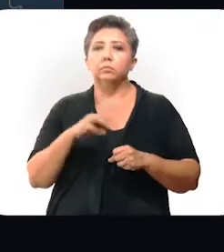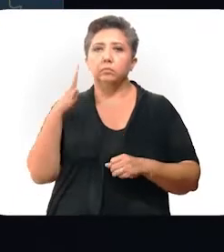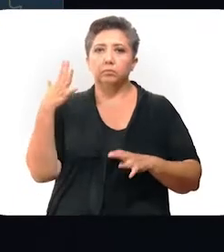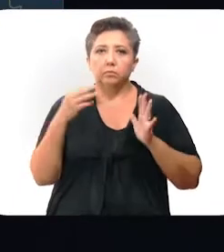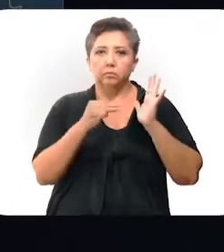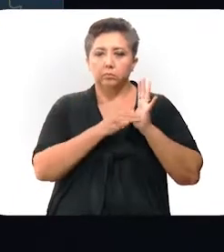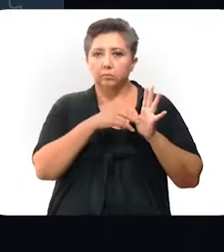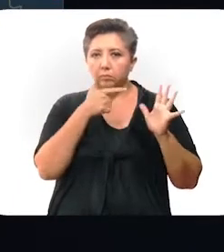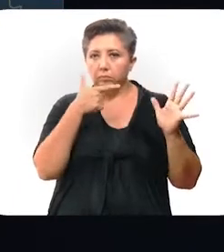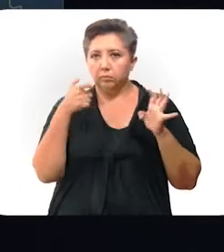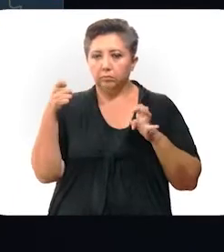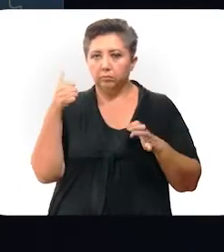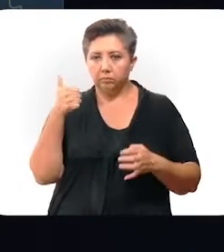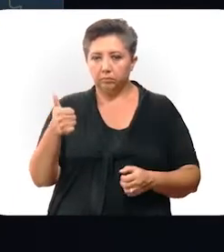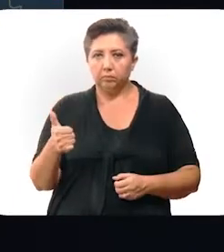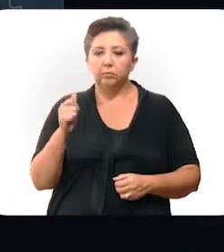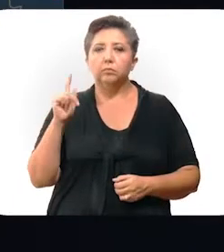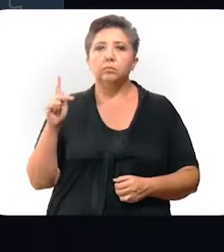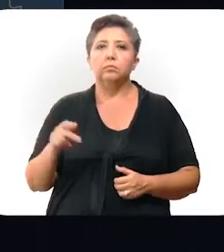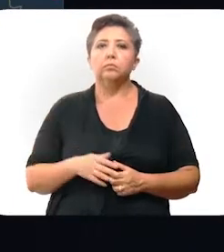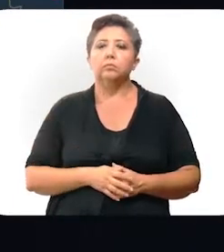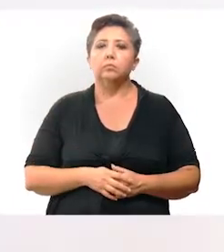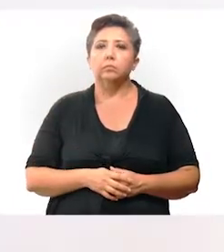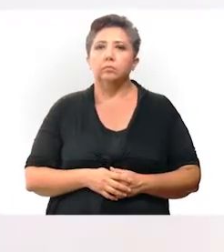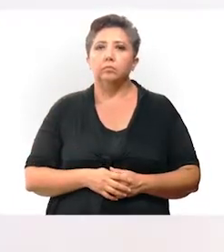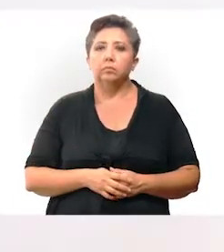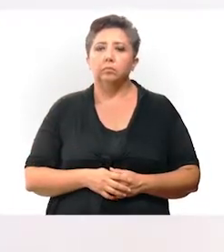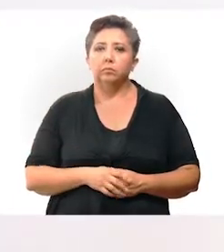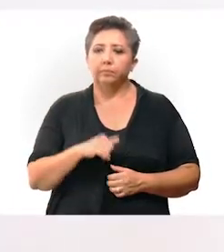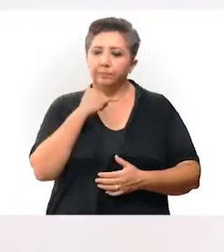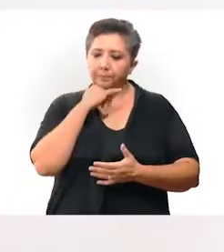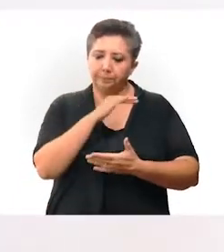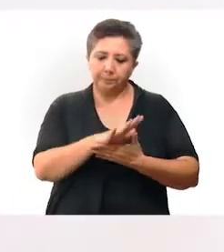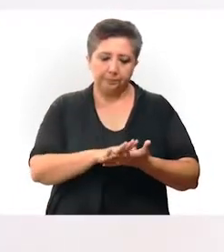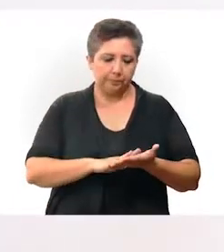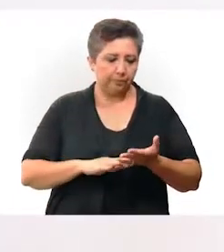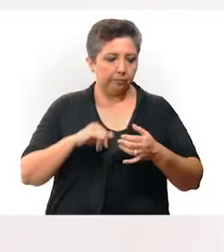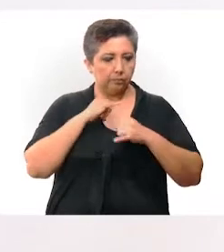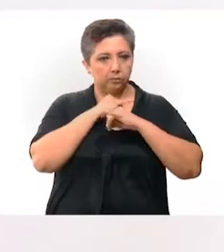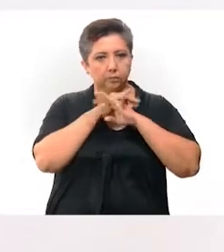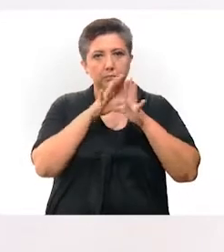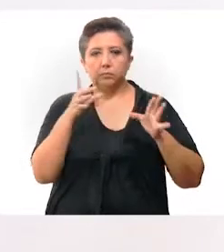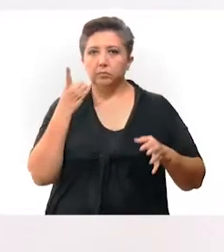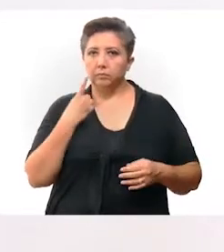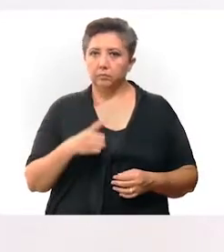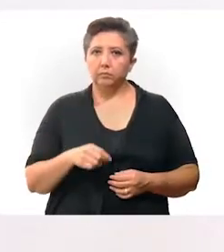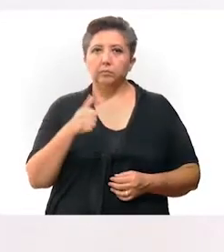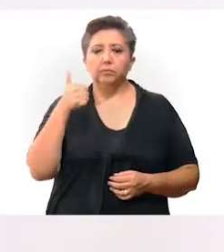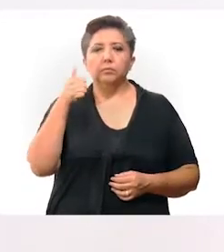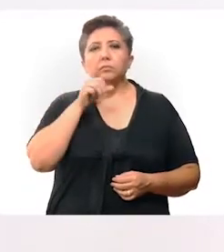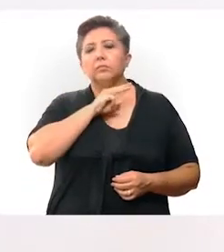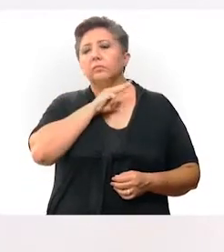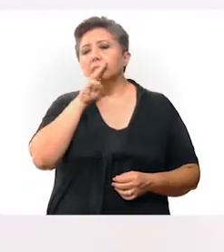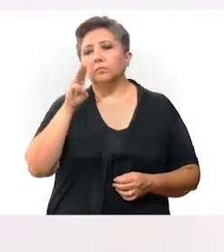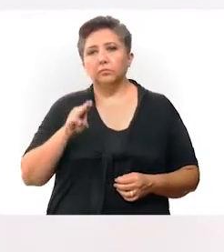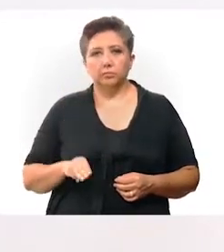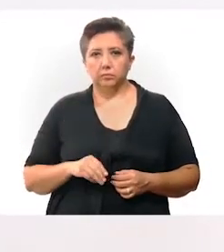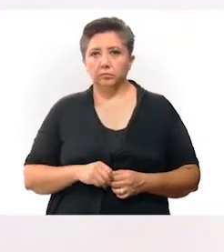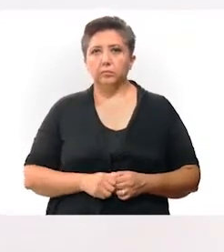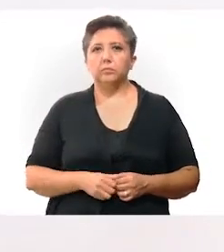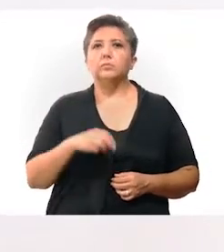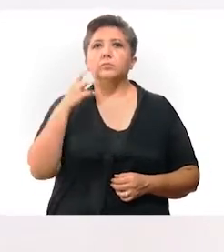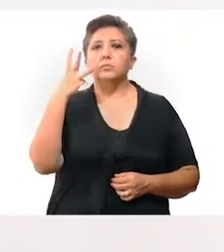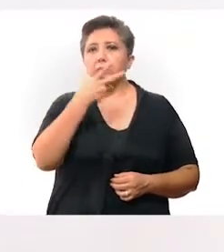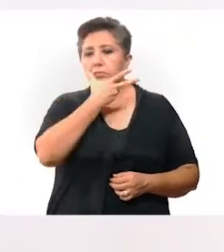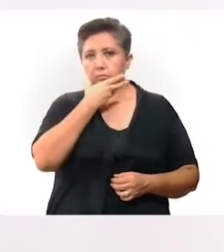y 5,706 en la zona poniente. Lamentablemente en este parte médico informamos de 6 fallecimientos.